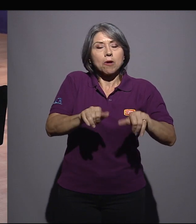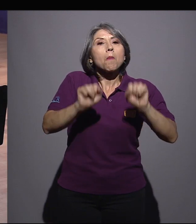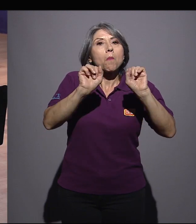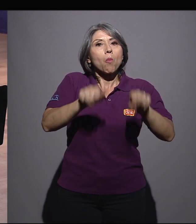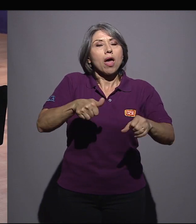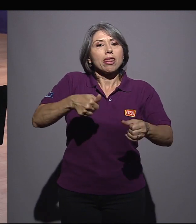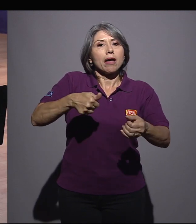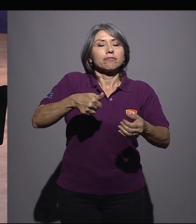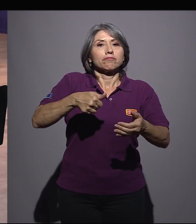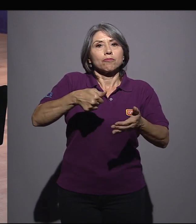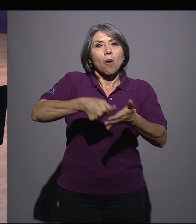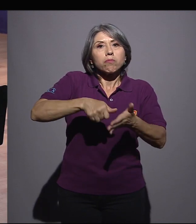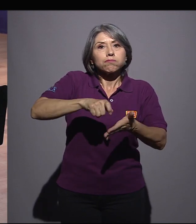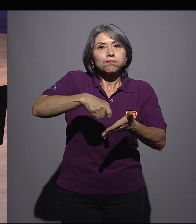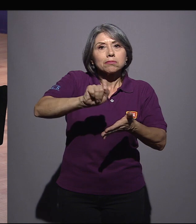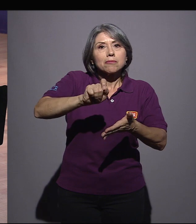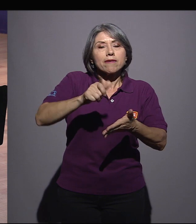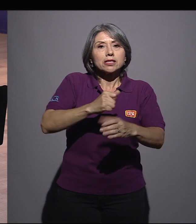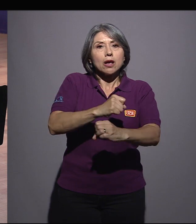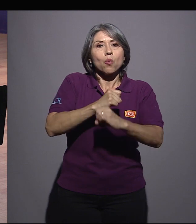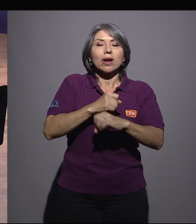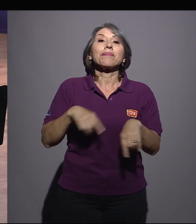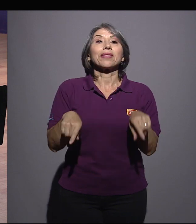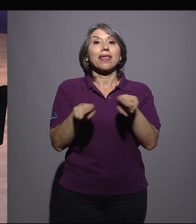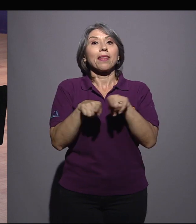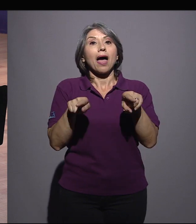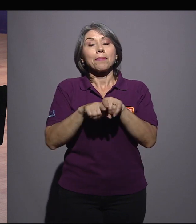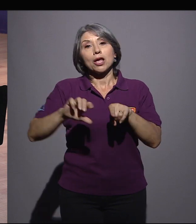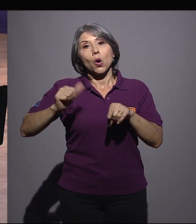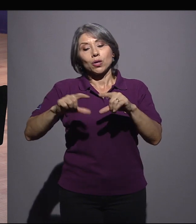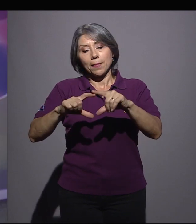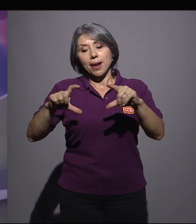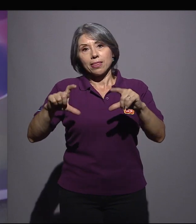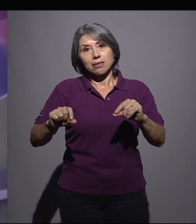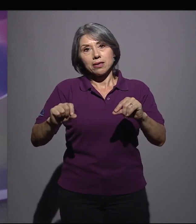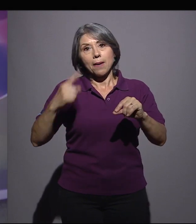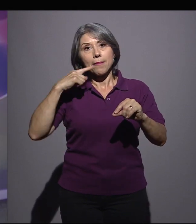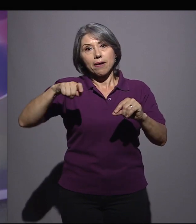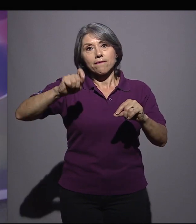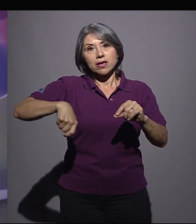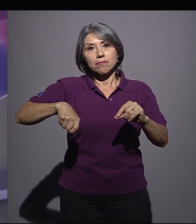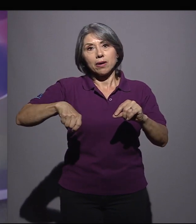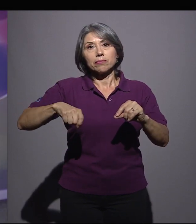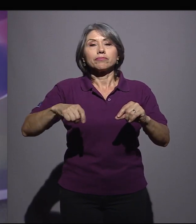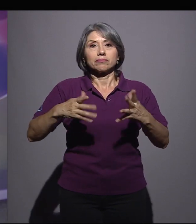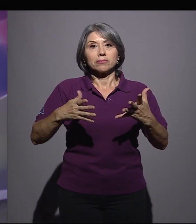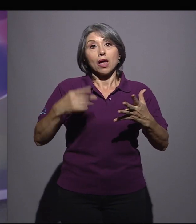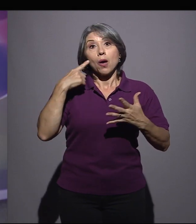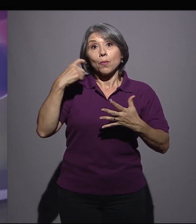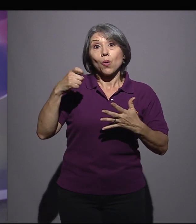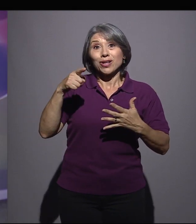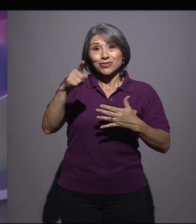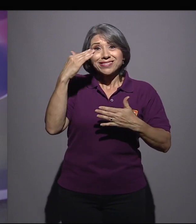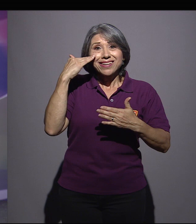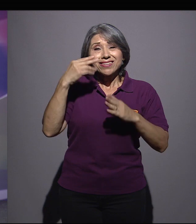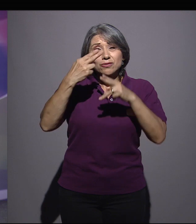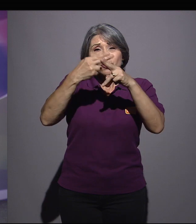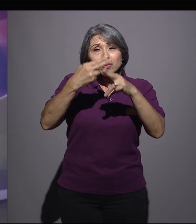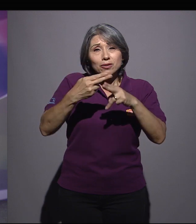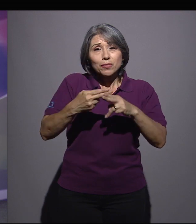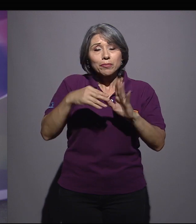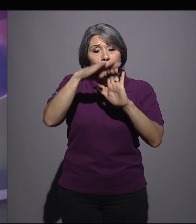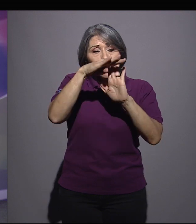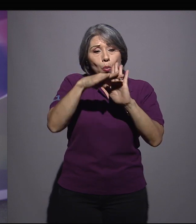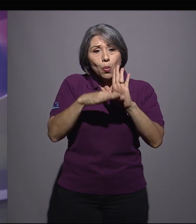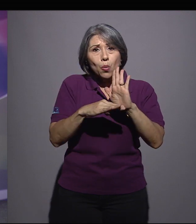está una plantilla para la firma, que el padrón, el espacio que tienen para la firma es muy pequeñito, ¿verdad? Entonces, lo que se hizo fue desarrollar